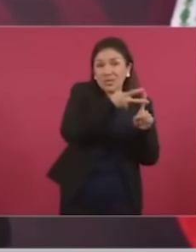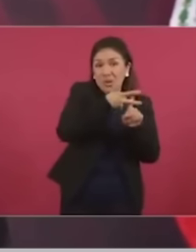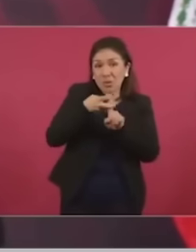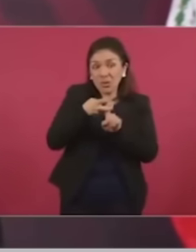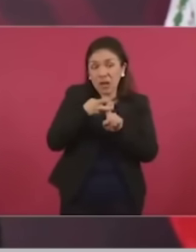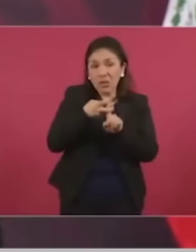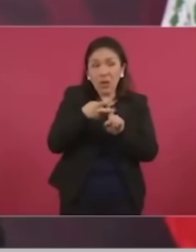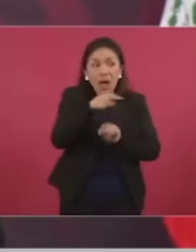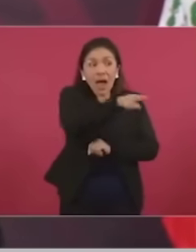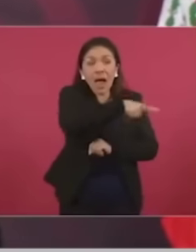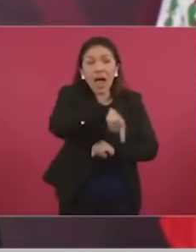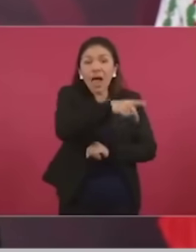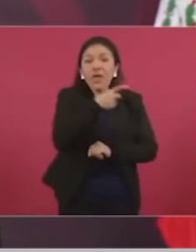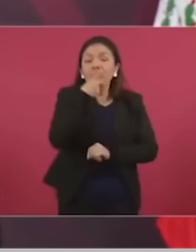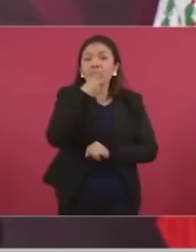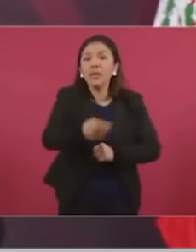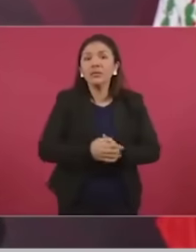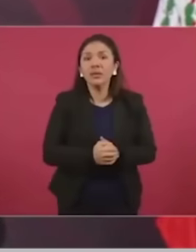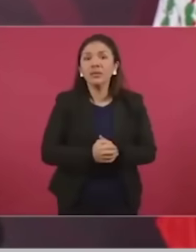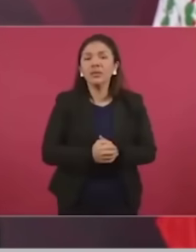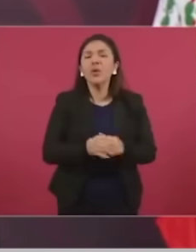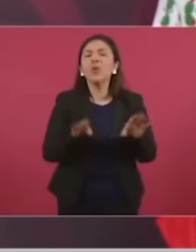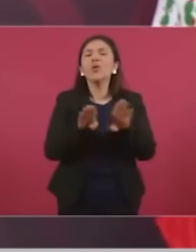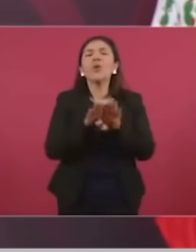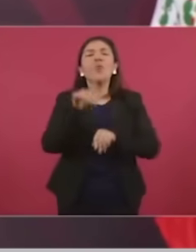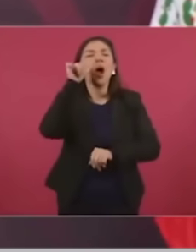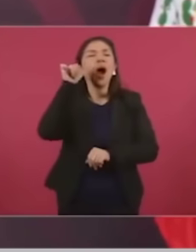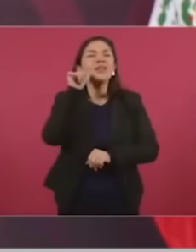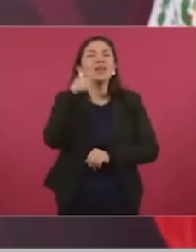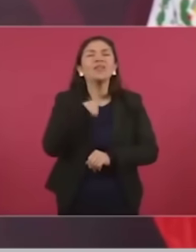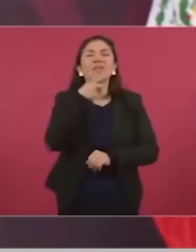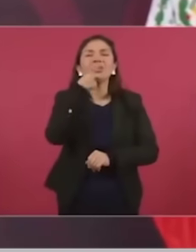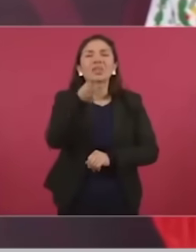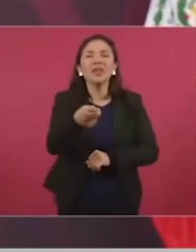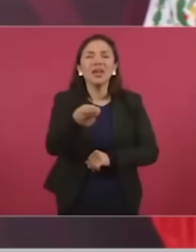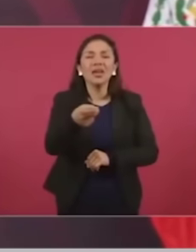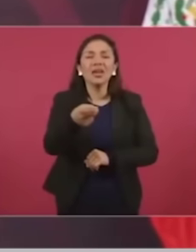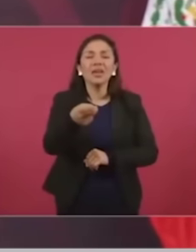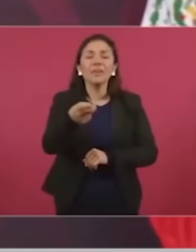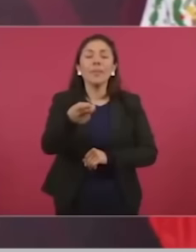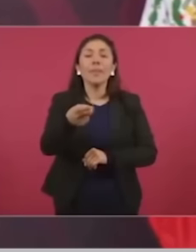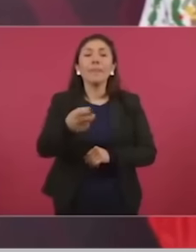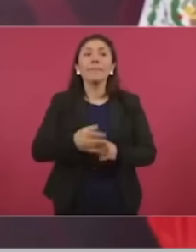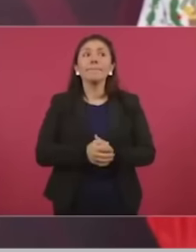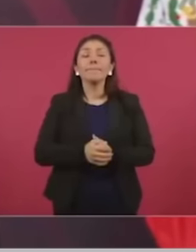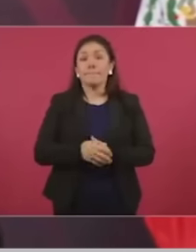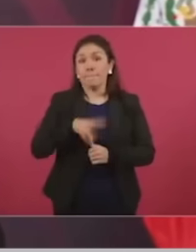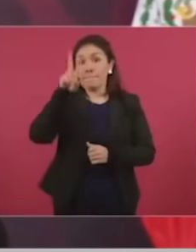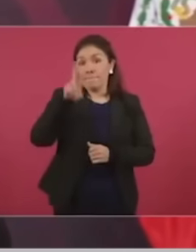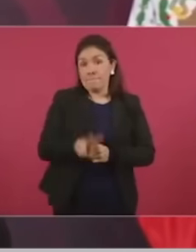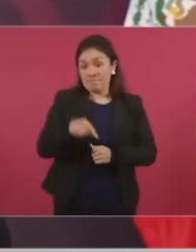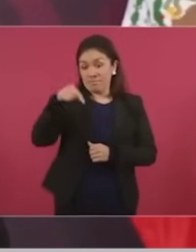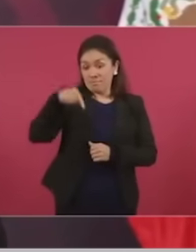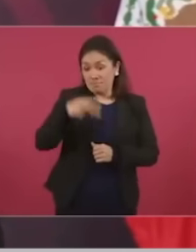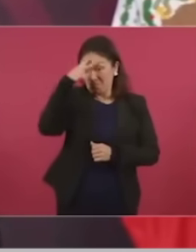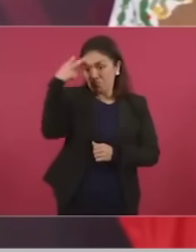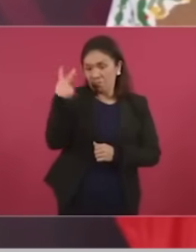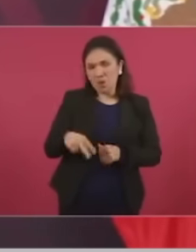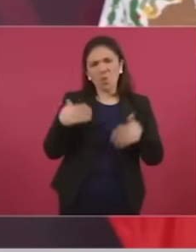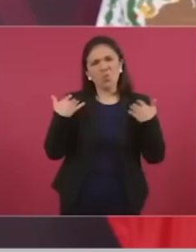expresaron un poco lo que decía yo ayer, de que había mucho gobierno,